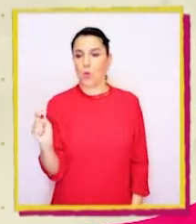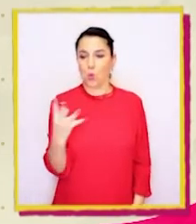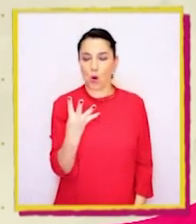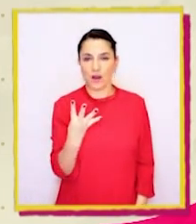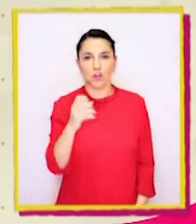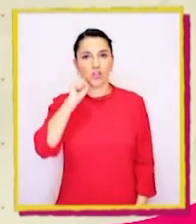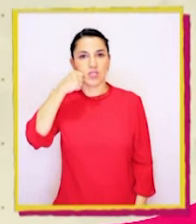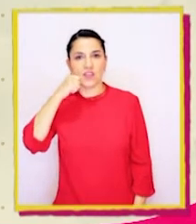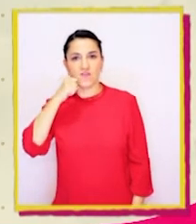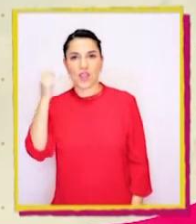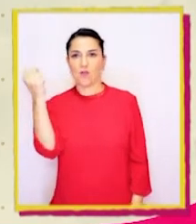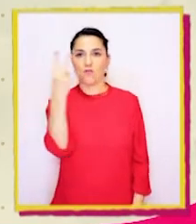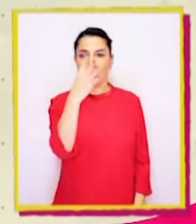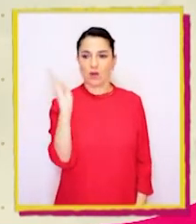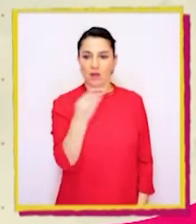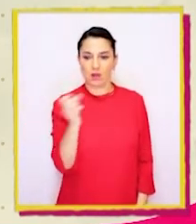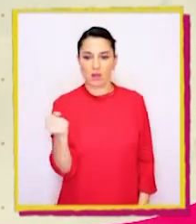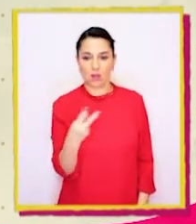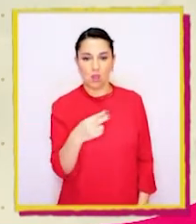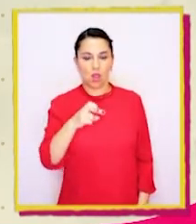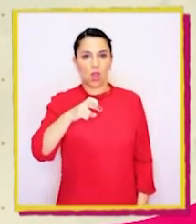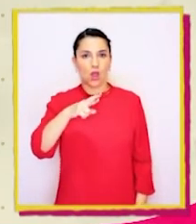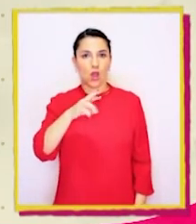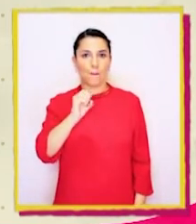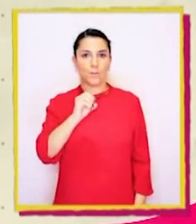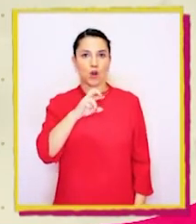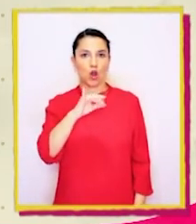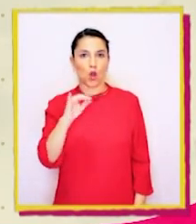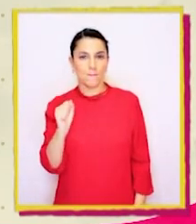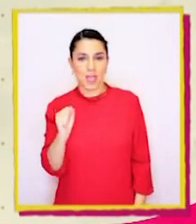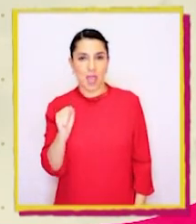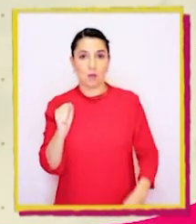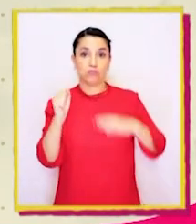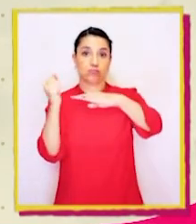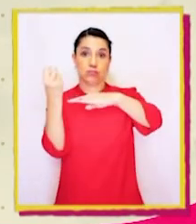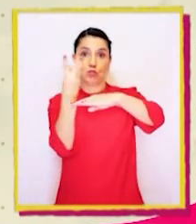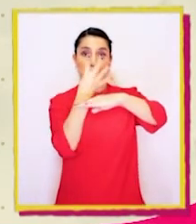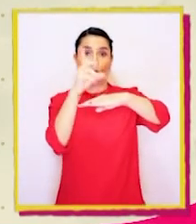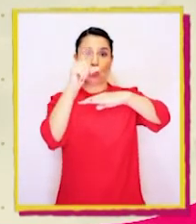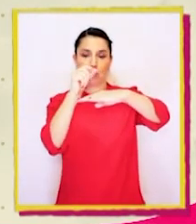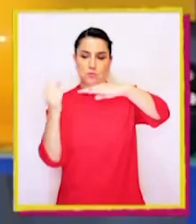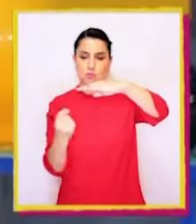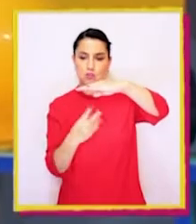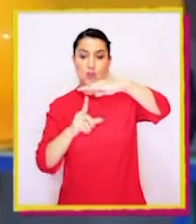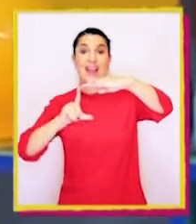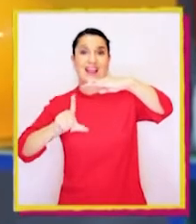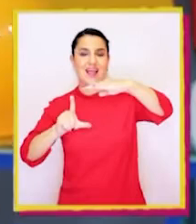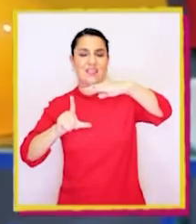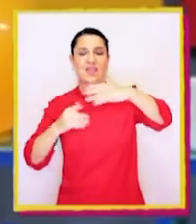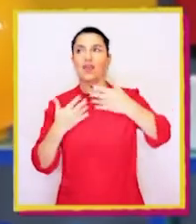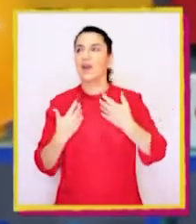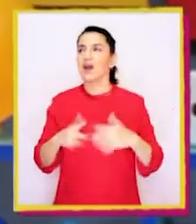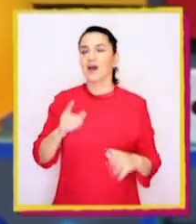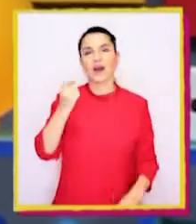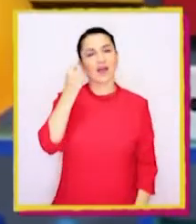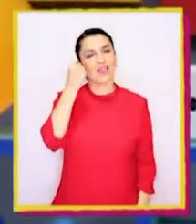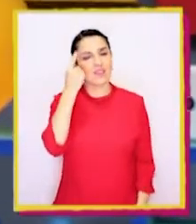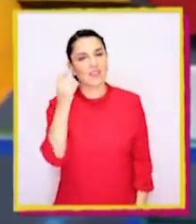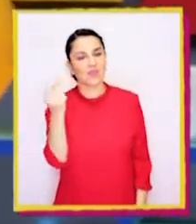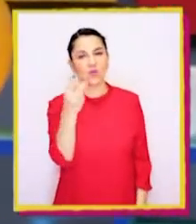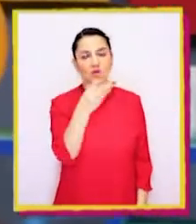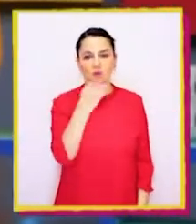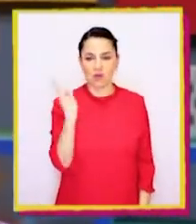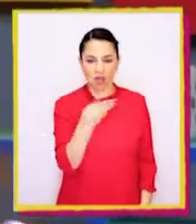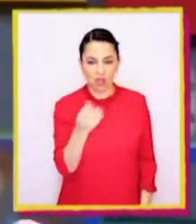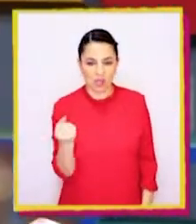cuarto son fracciones propias, ya que el numerador es menor al denominador. ¡Ahí está! Ahora entiendo lo que eran